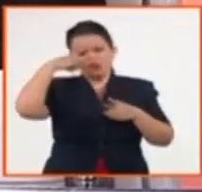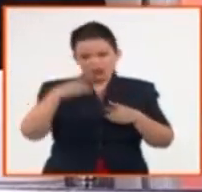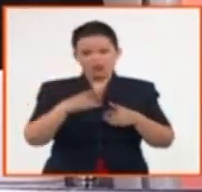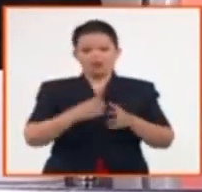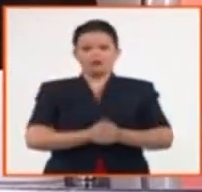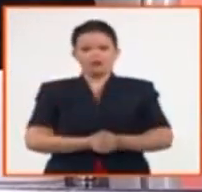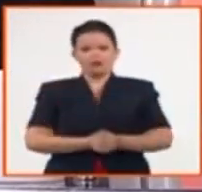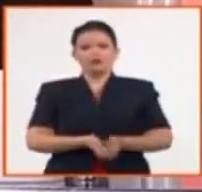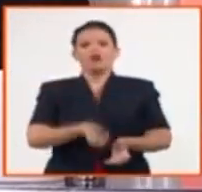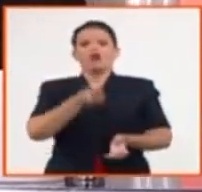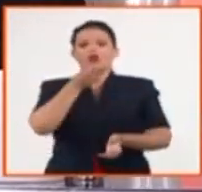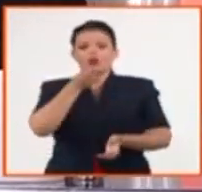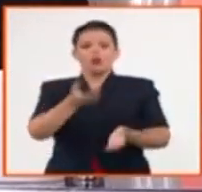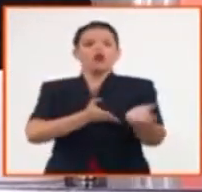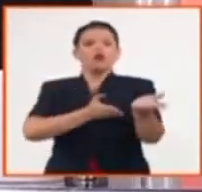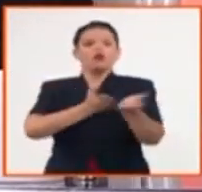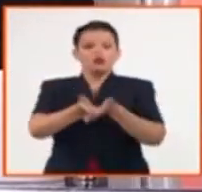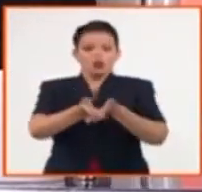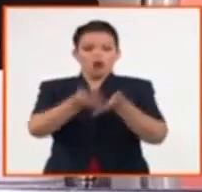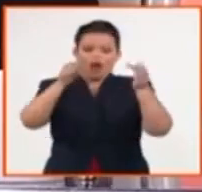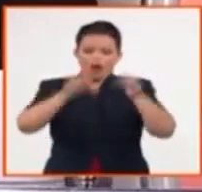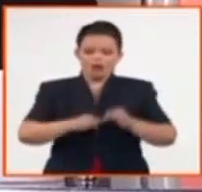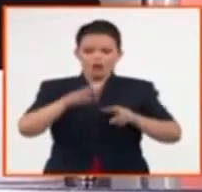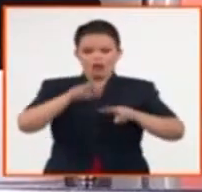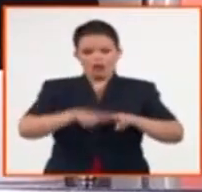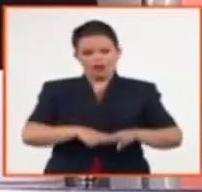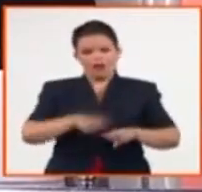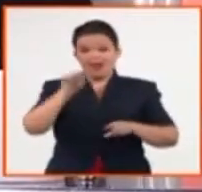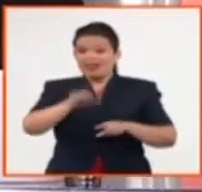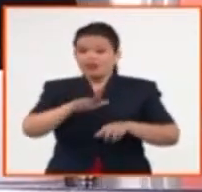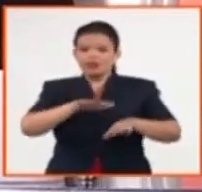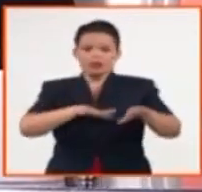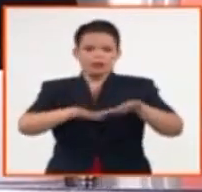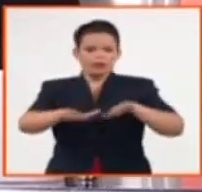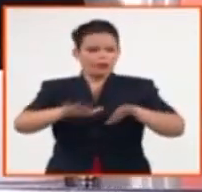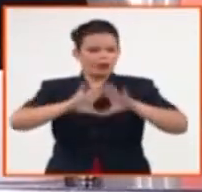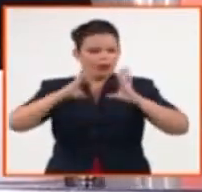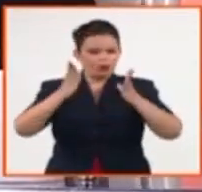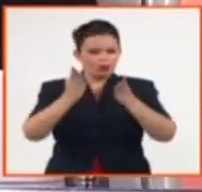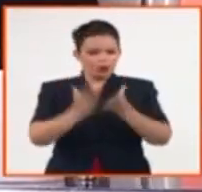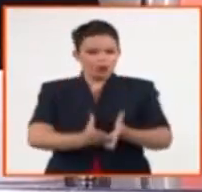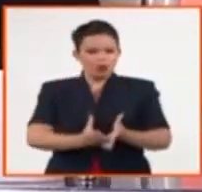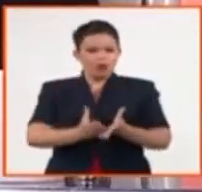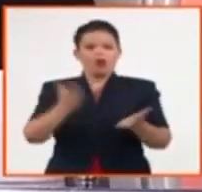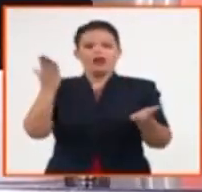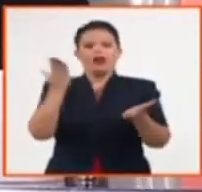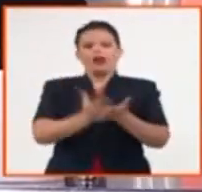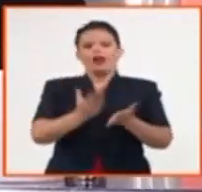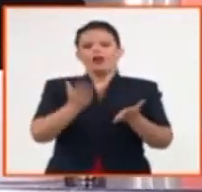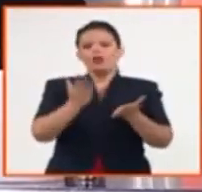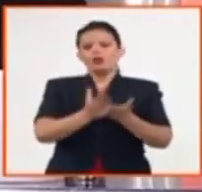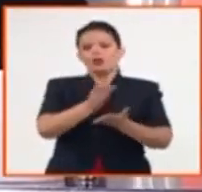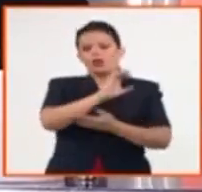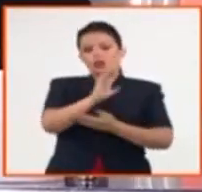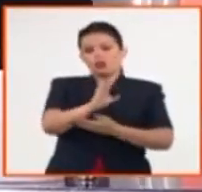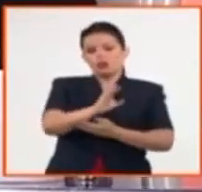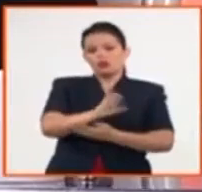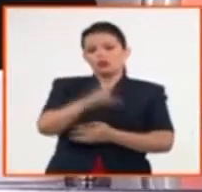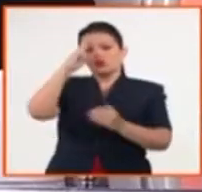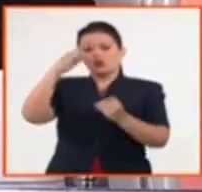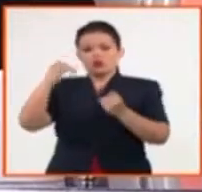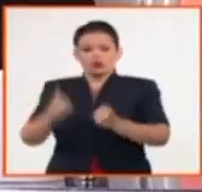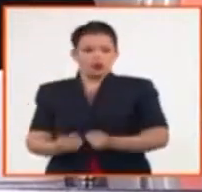en los municipios donde van a residir. Por tanto, eso está organizado por los compañeros de educación y de salud de la provincia y no debe tener ninguna dificultad para